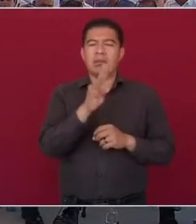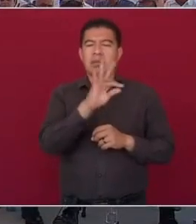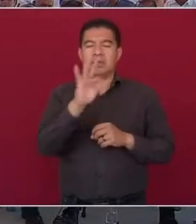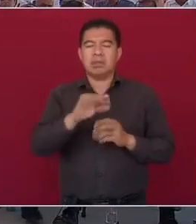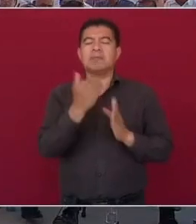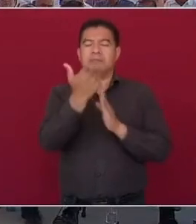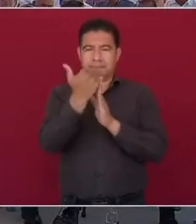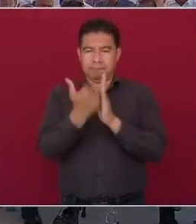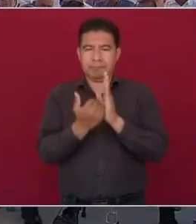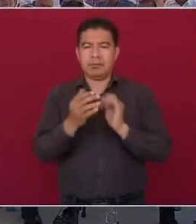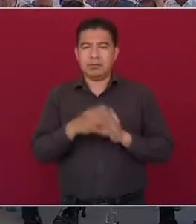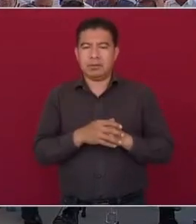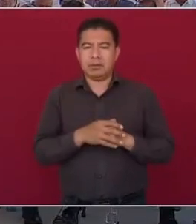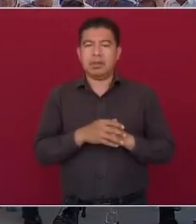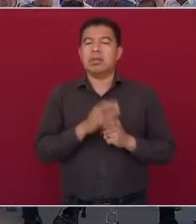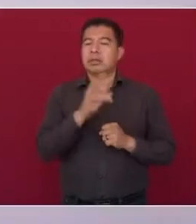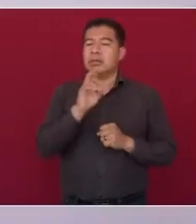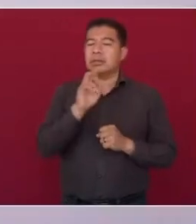Falta mucho por hacer